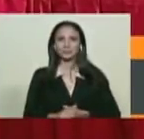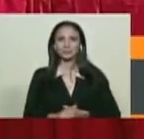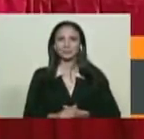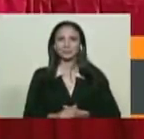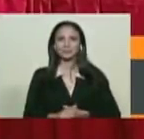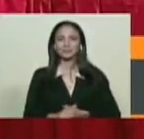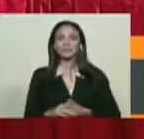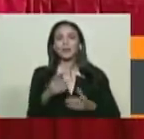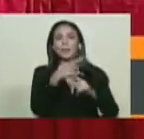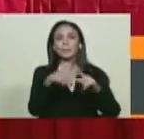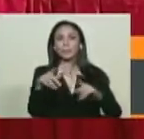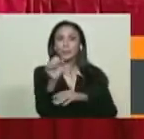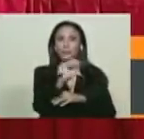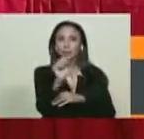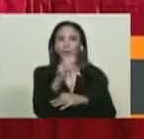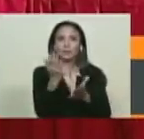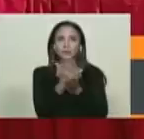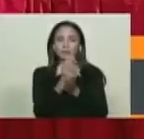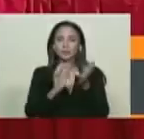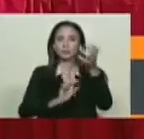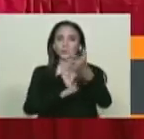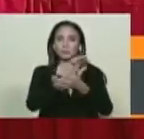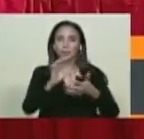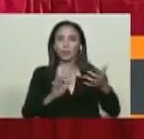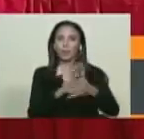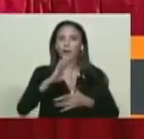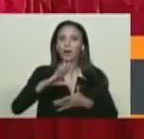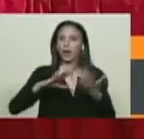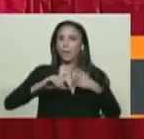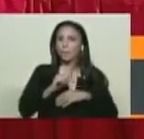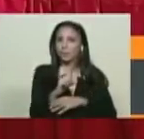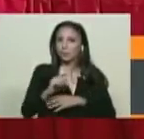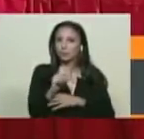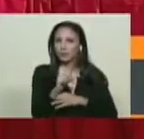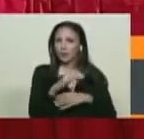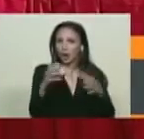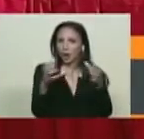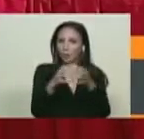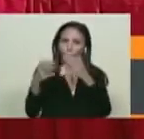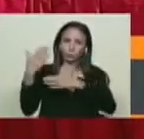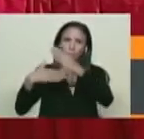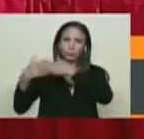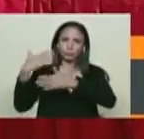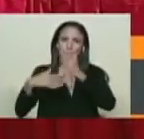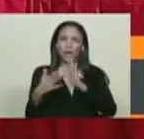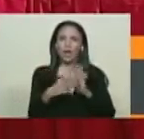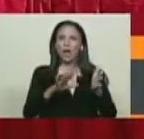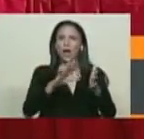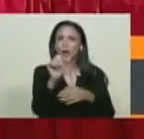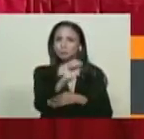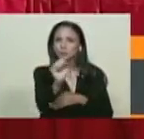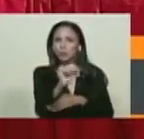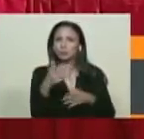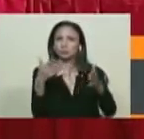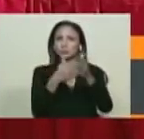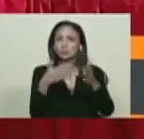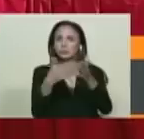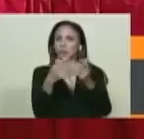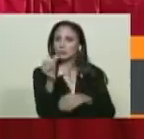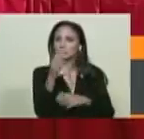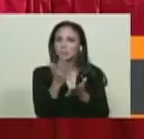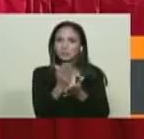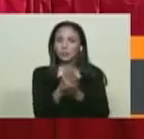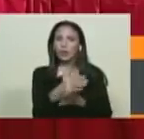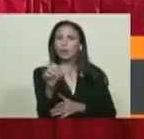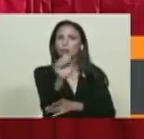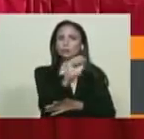Pero el carro se lo saboteaban, la DICIC, la policía política de entonces, le saboteaba el carro. Y una vez ella iba